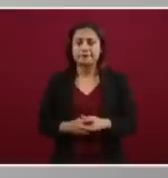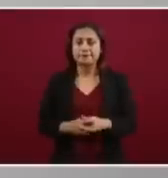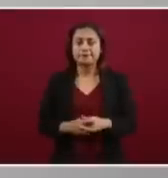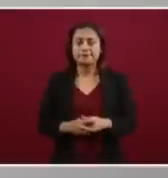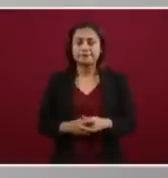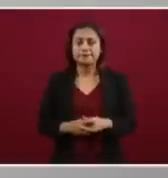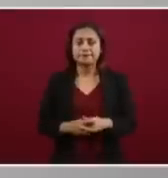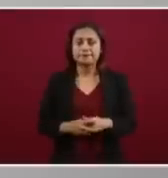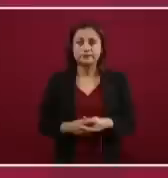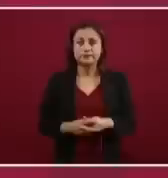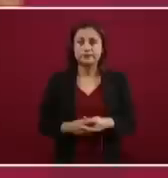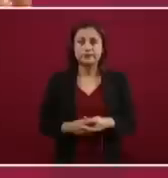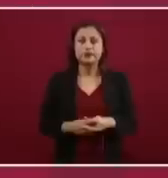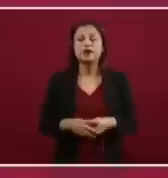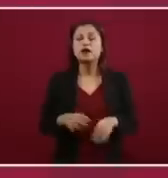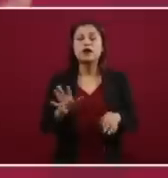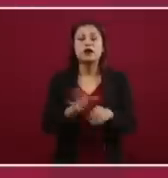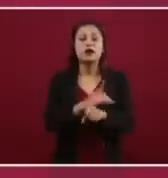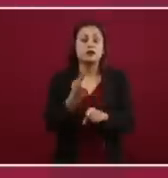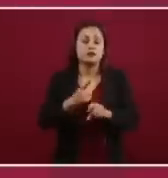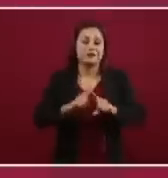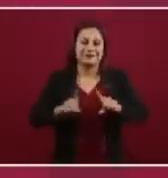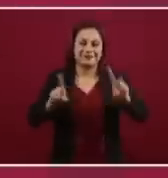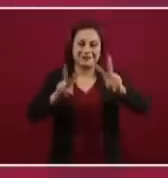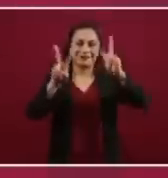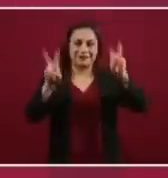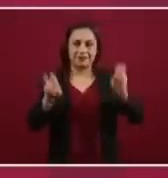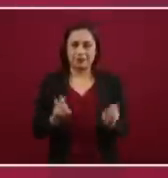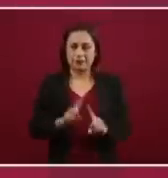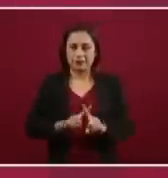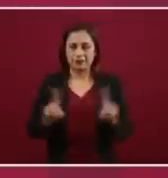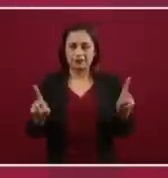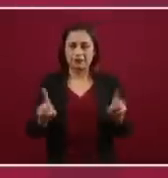porque son cosas distintas, diferentes.